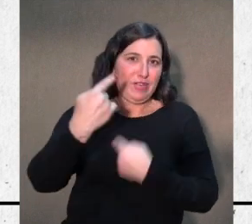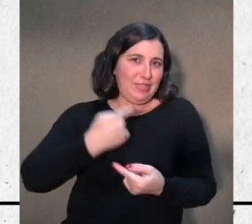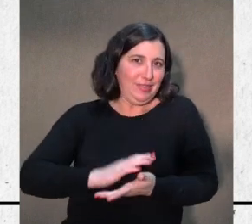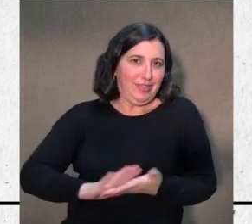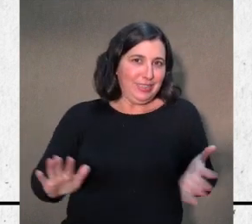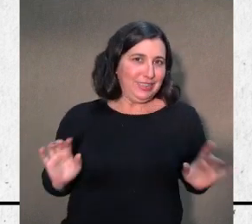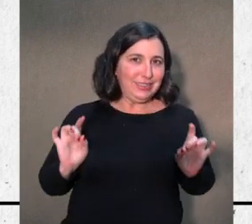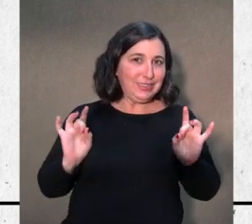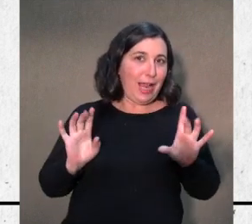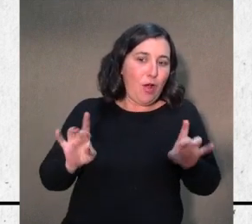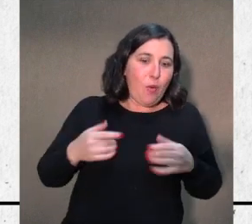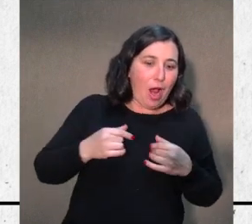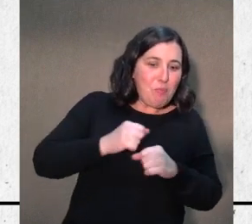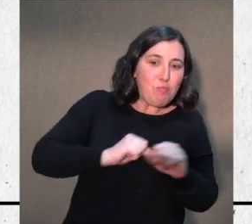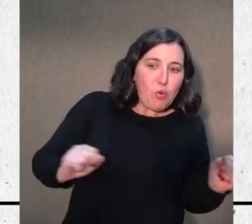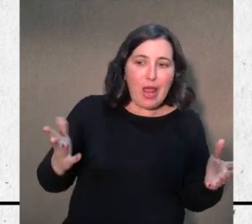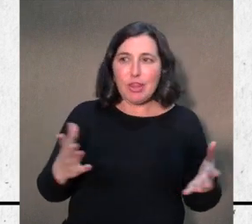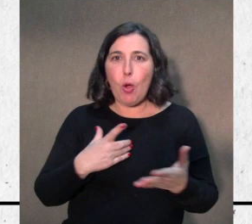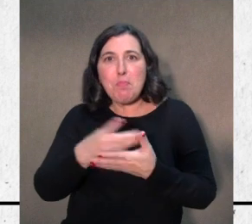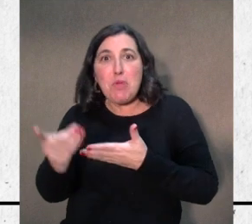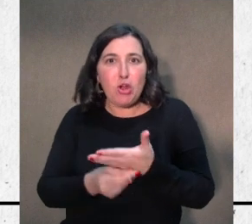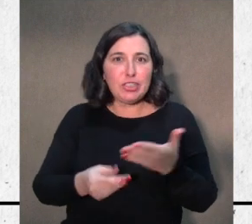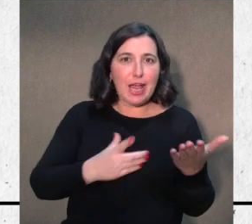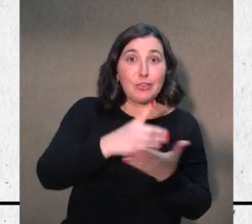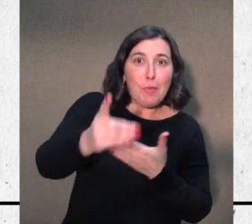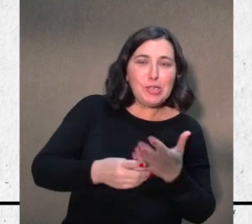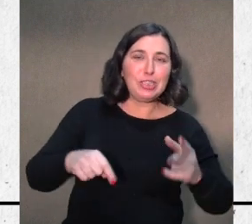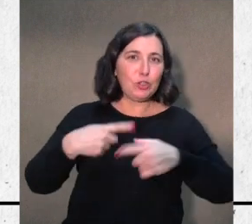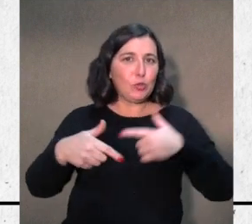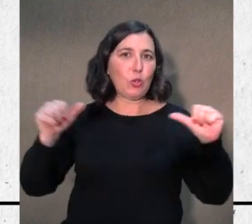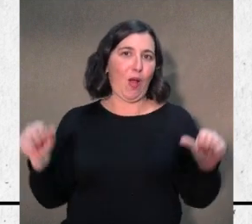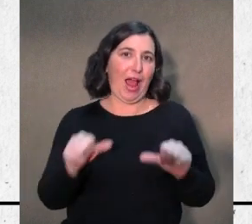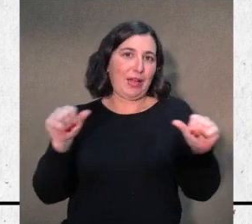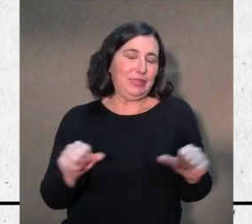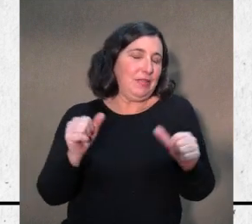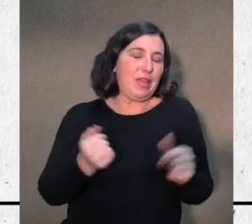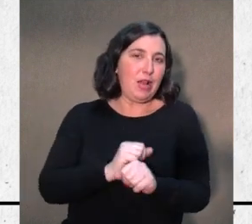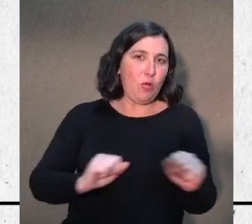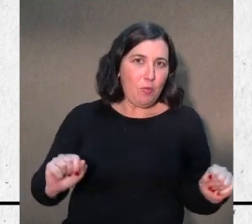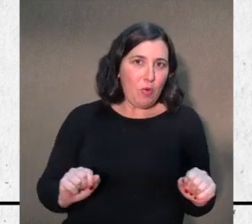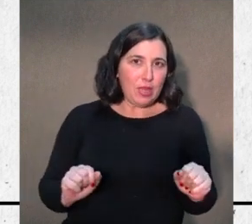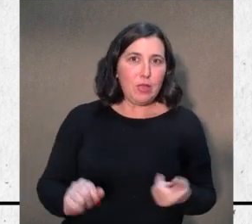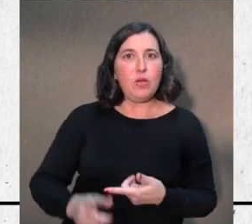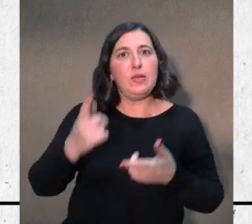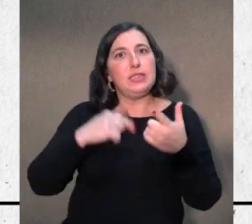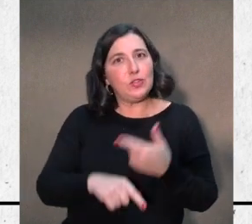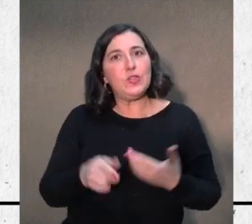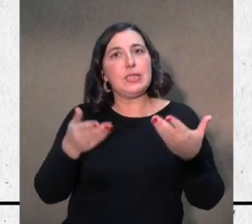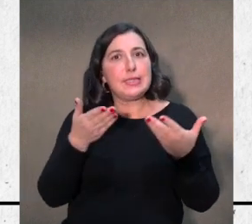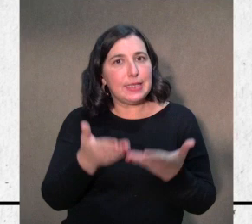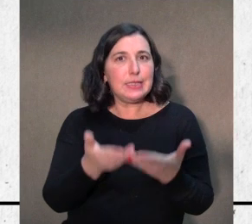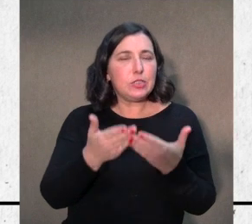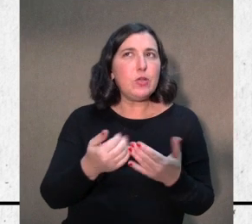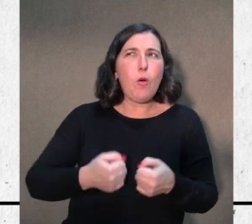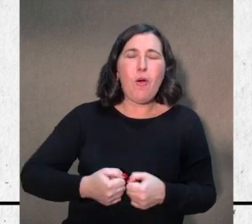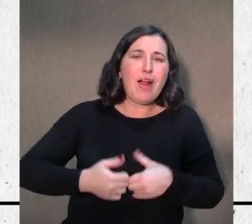activa en todo lo que pueda. Entonces, eso tiene un valor enorme. Porque no digo que nunca nos podamos